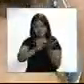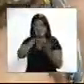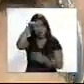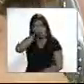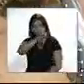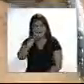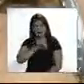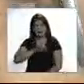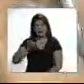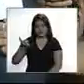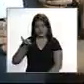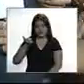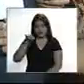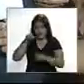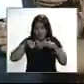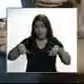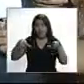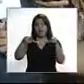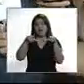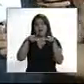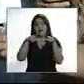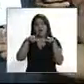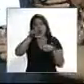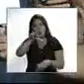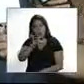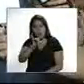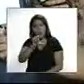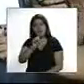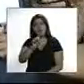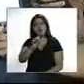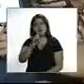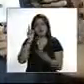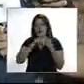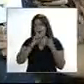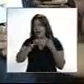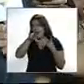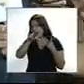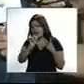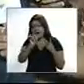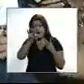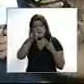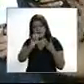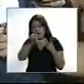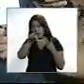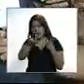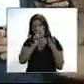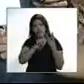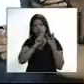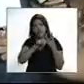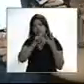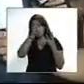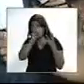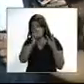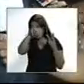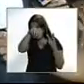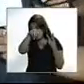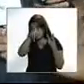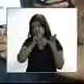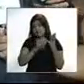el Zulia. Tierra de Luis Home, tierra de Rafael Urdaneta, tierra de Udón Pérez, tierra